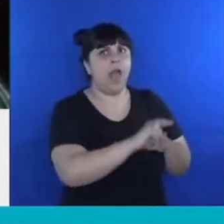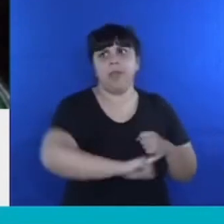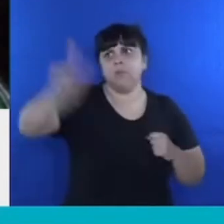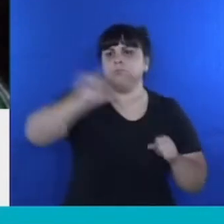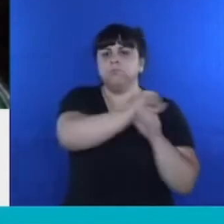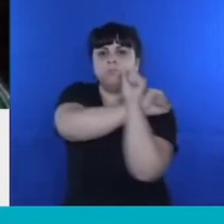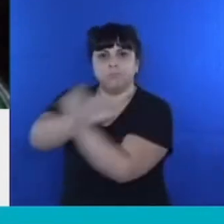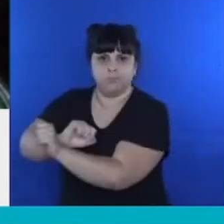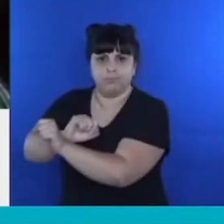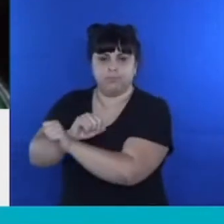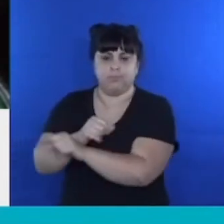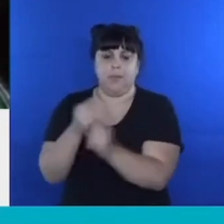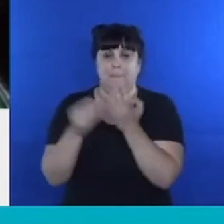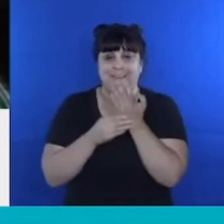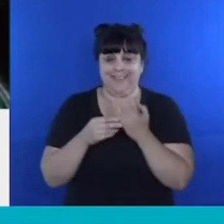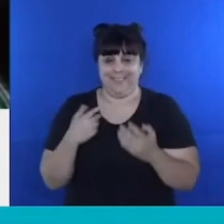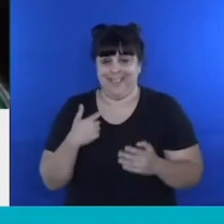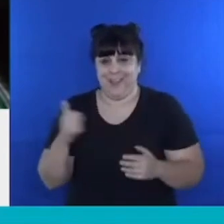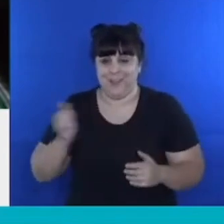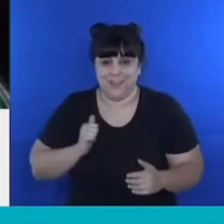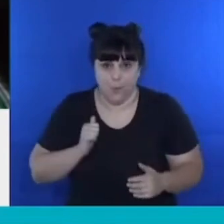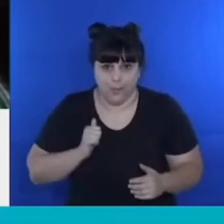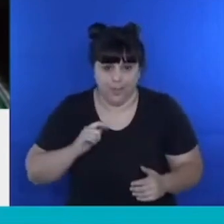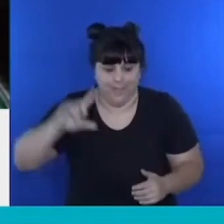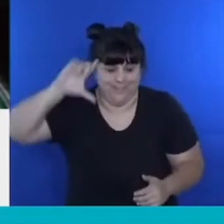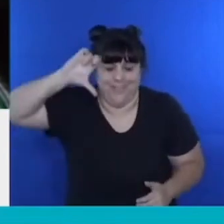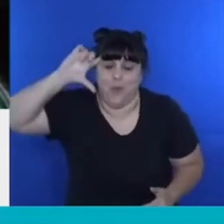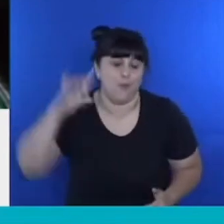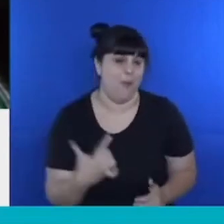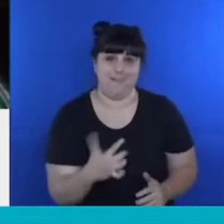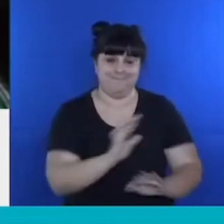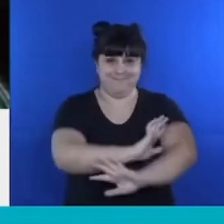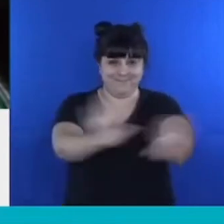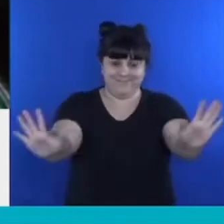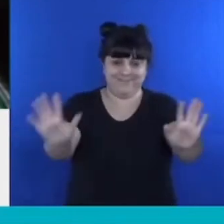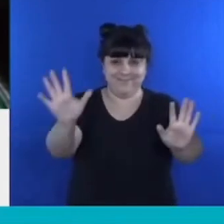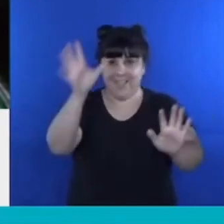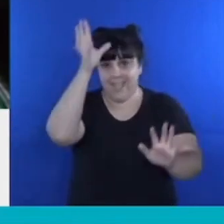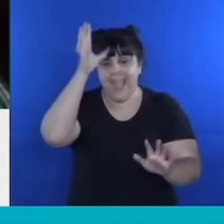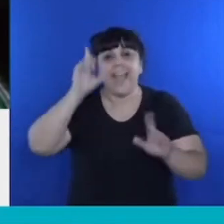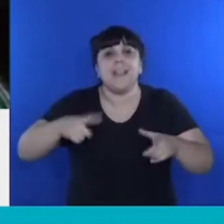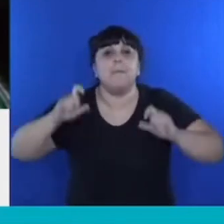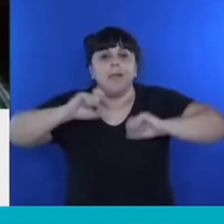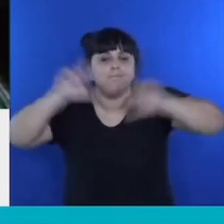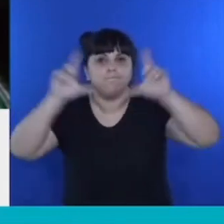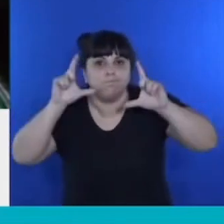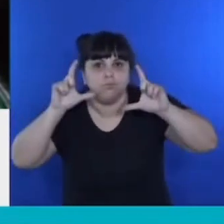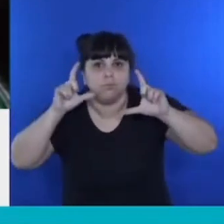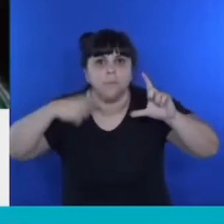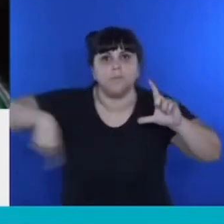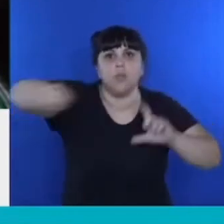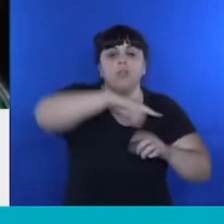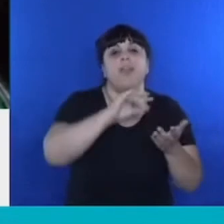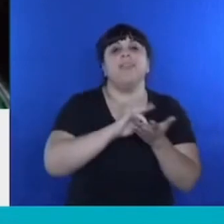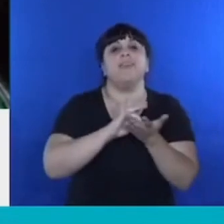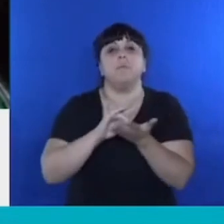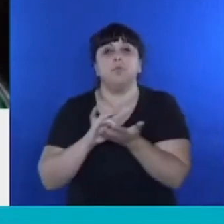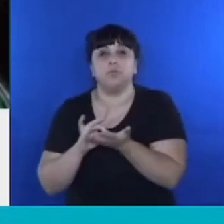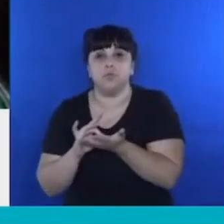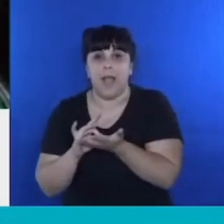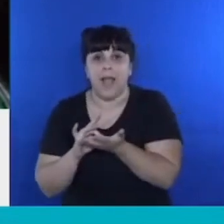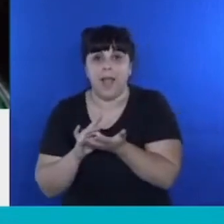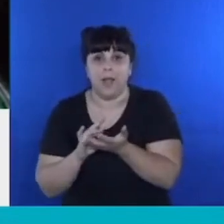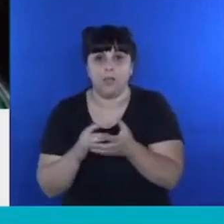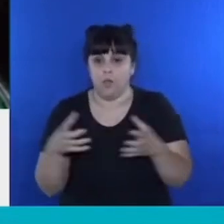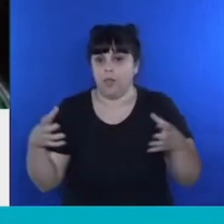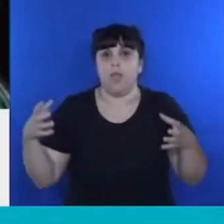al Ministerio de Seguridad. Una cosa irrisoria. Y un llamado de atención a los diputados de Unión